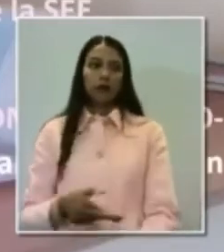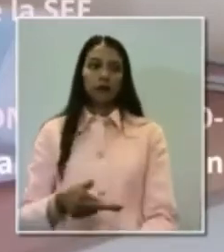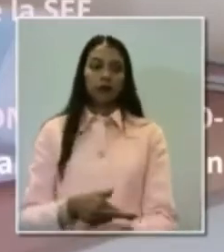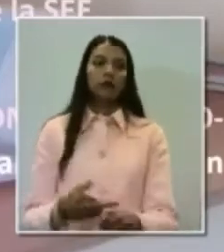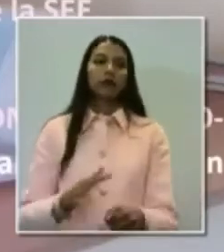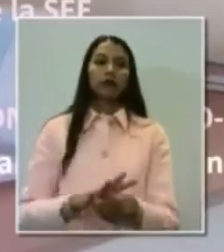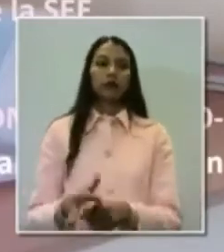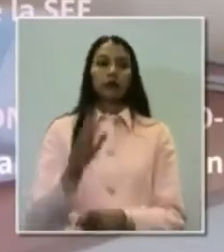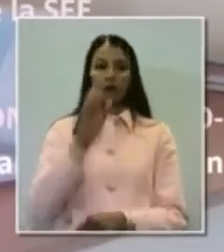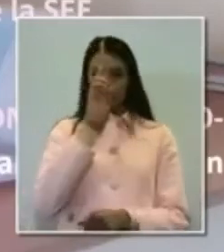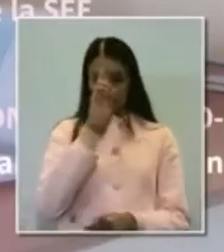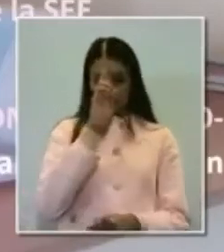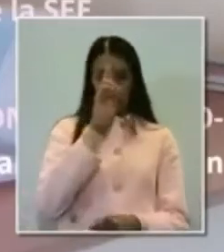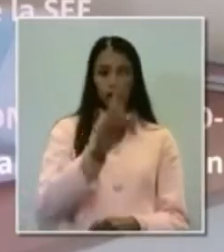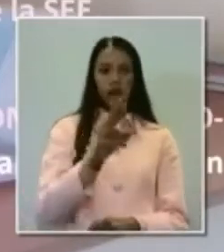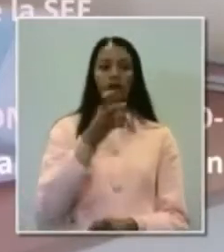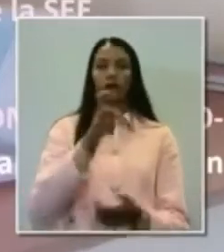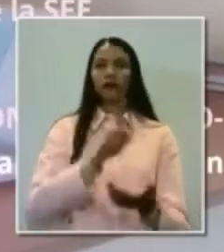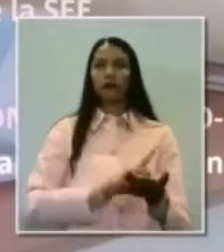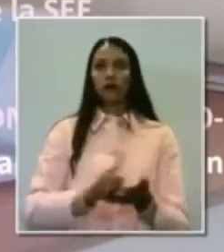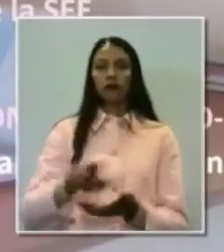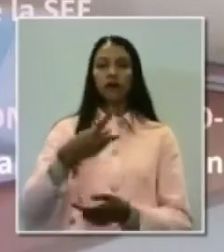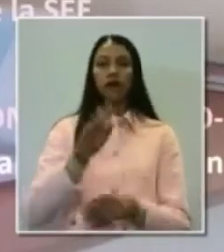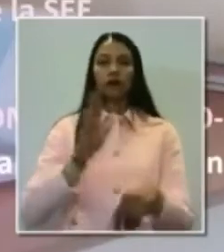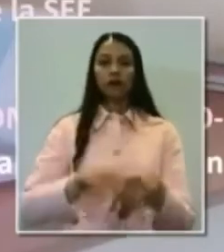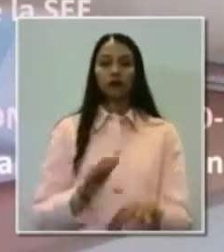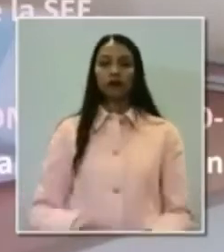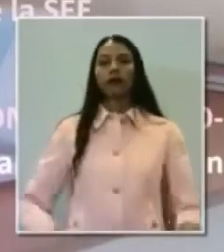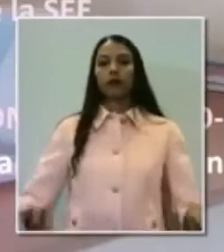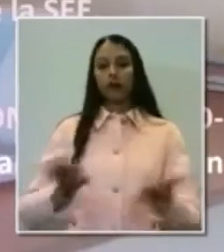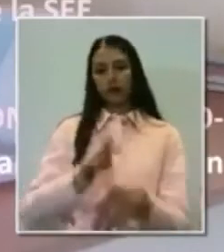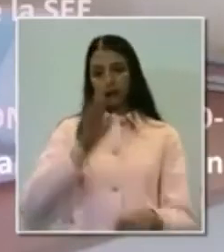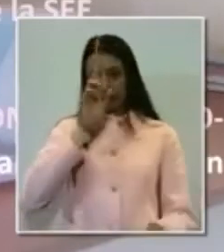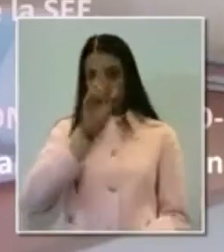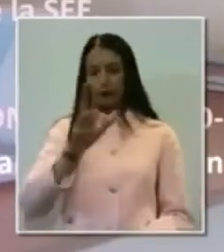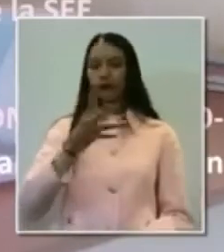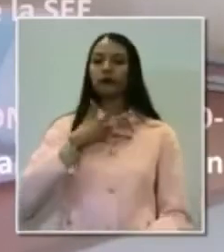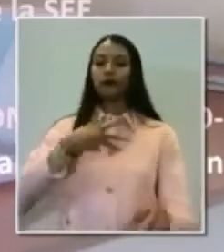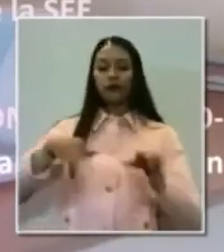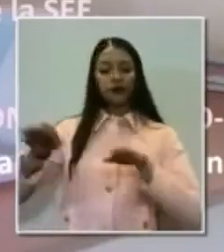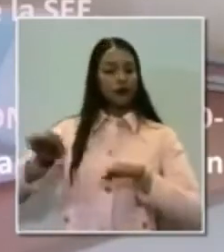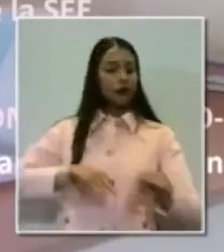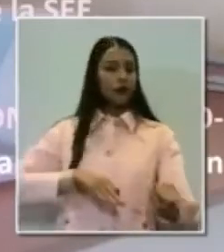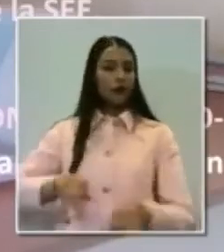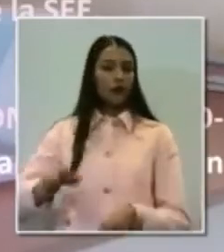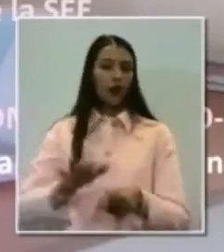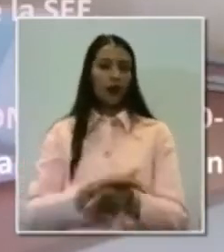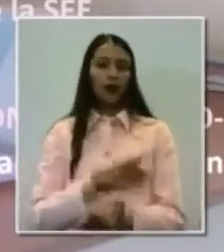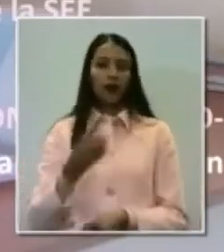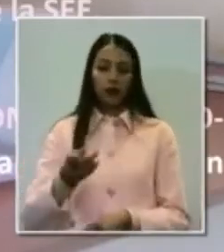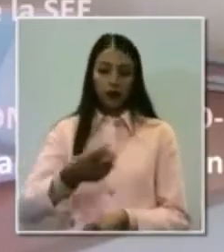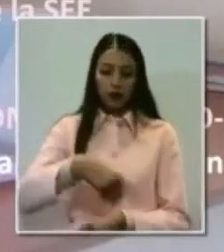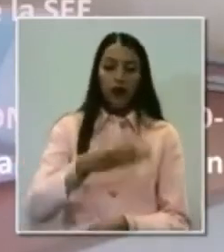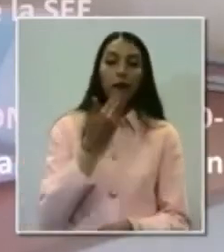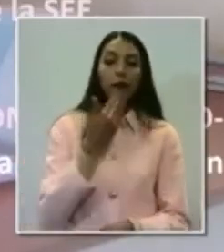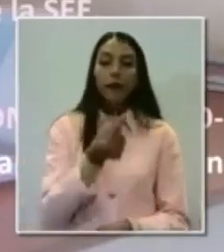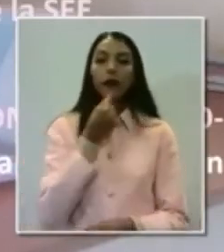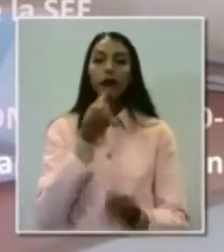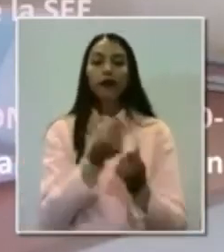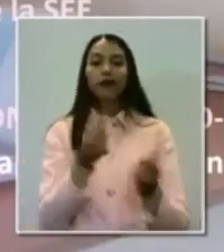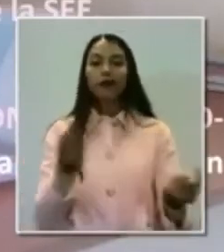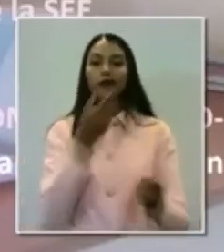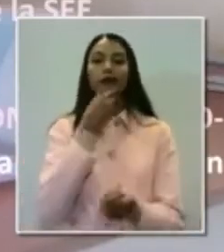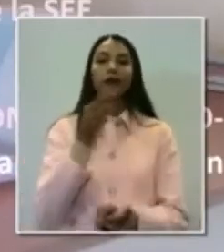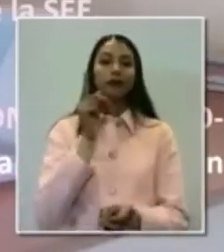tal manera hacer respetar este derecho, pero sobre todo respetar que están trabajando por el bien de los niños y de las